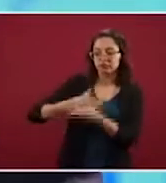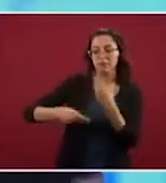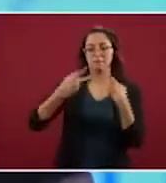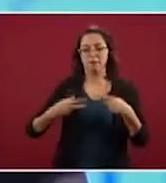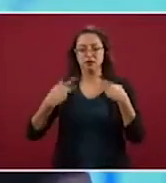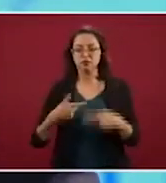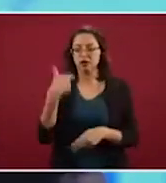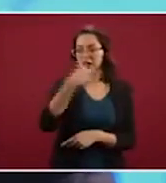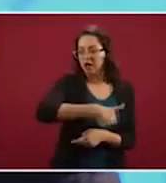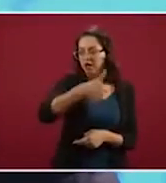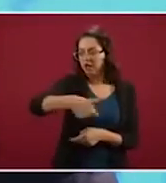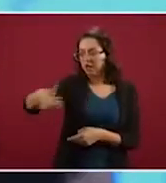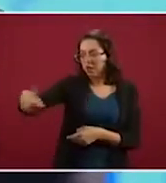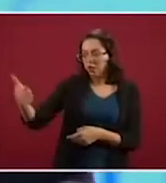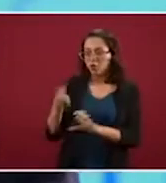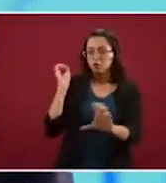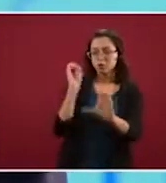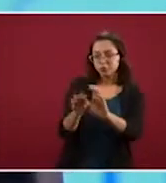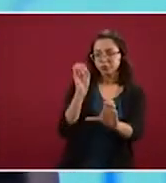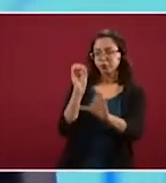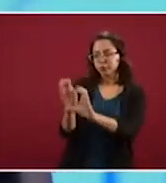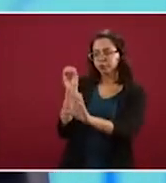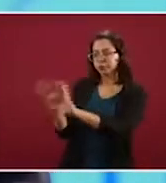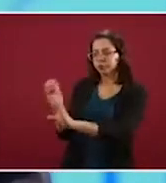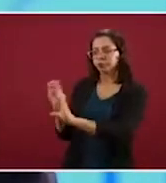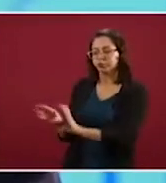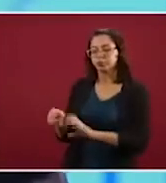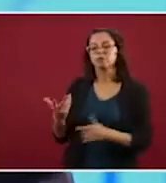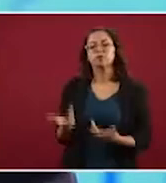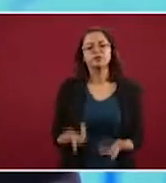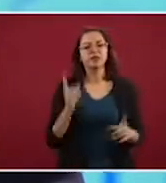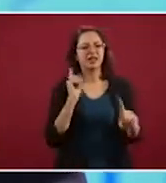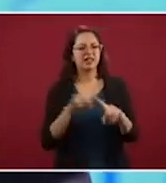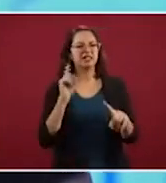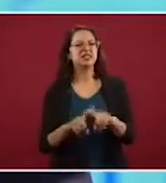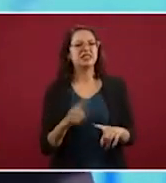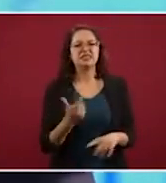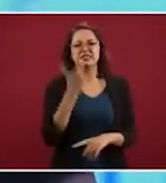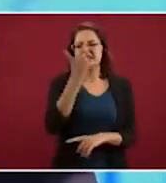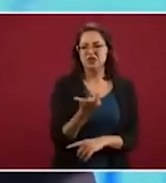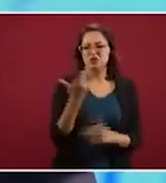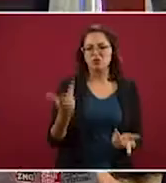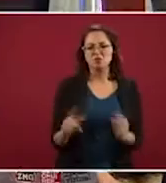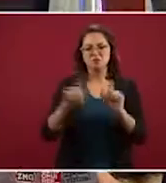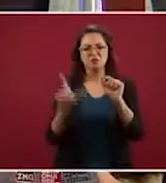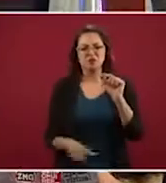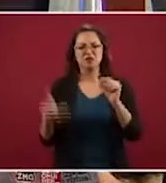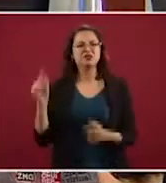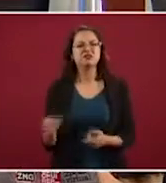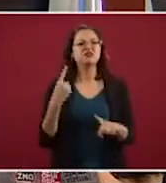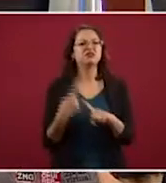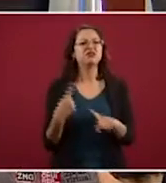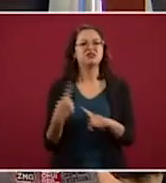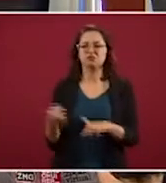economía de cada una de las familias que recibe estas remesas quien recibe las remesas en méxico son